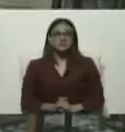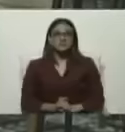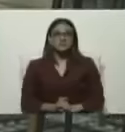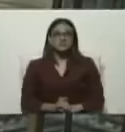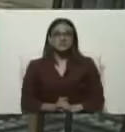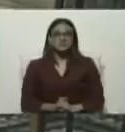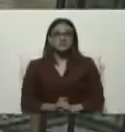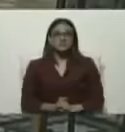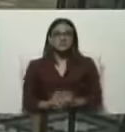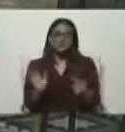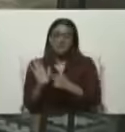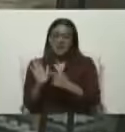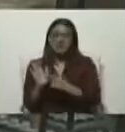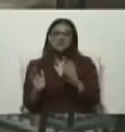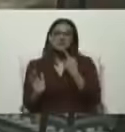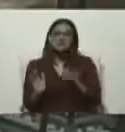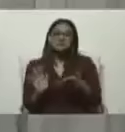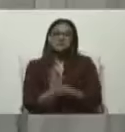Aquí ya se meten